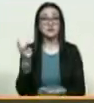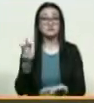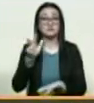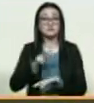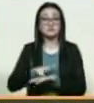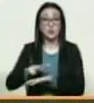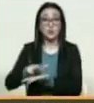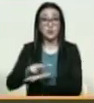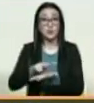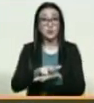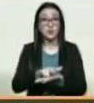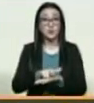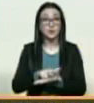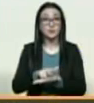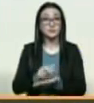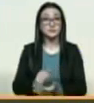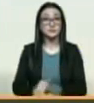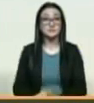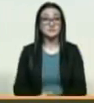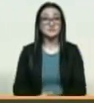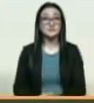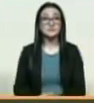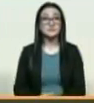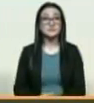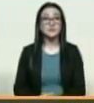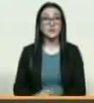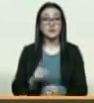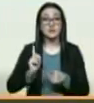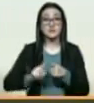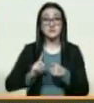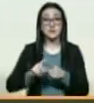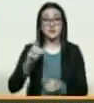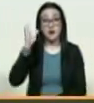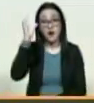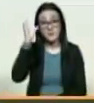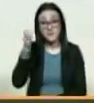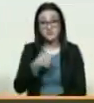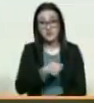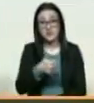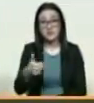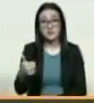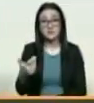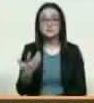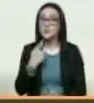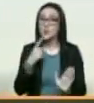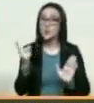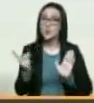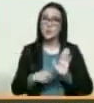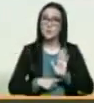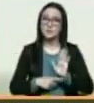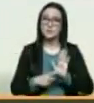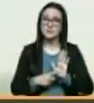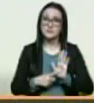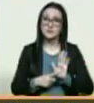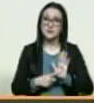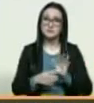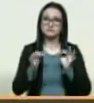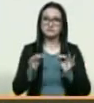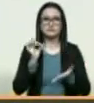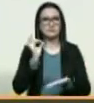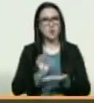pues a las capacidades, pero además de acuerdo al cumplimiento de este